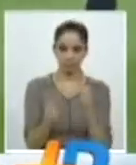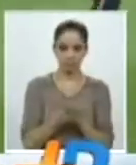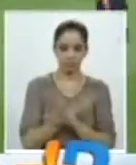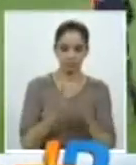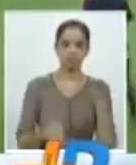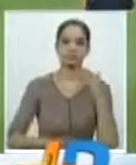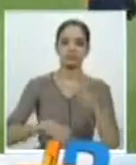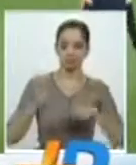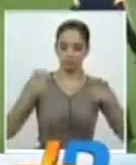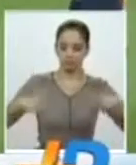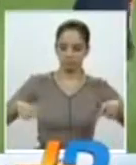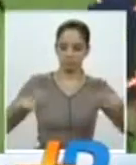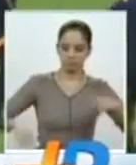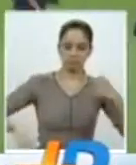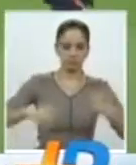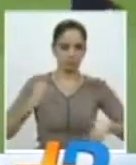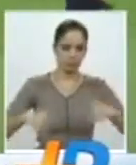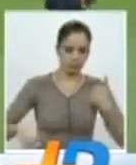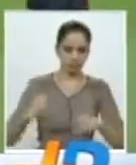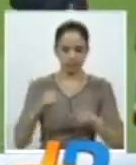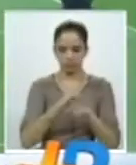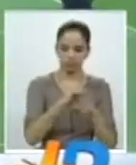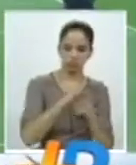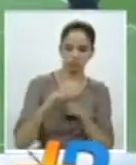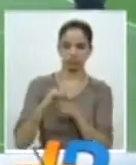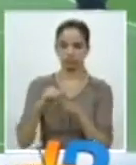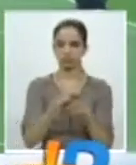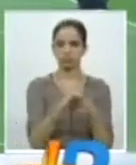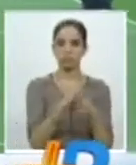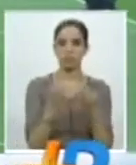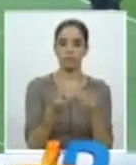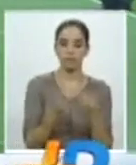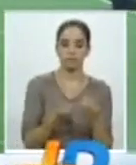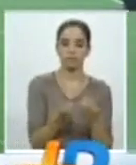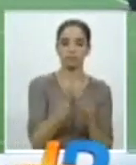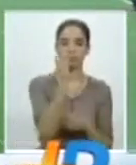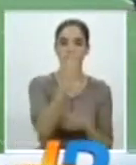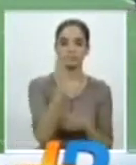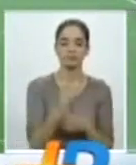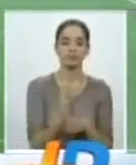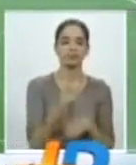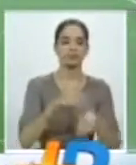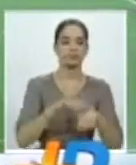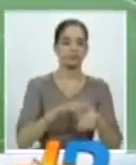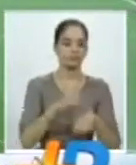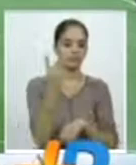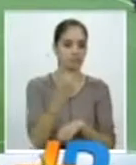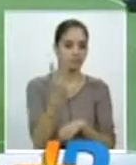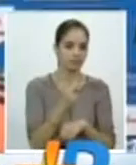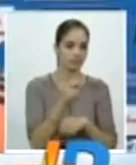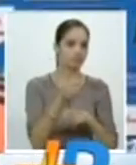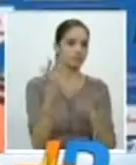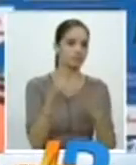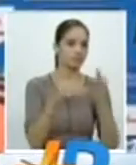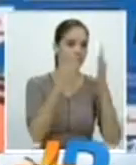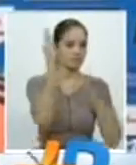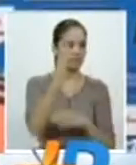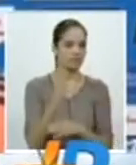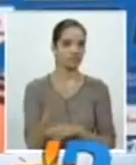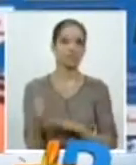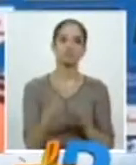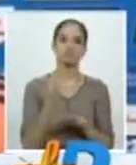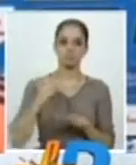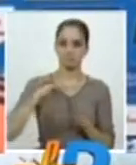de campo con miras en el juego de cuartos de final de la Copa del Mundo, que se cumplirá en Fortaleza el próximo viernes, en donde enfrentarán a Brasil. Estamos haciendo